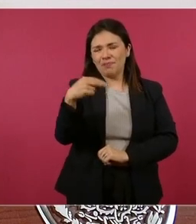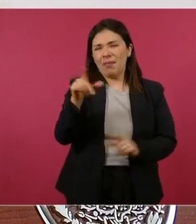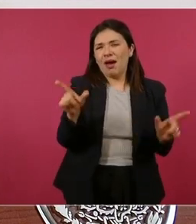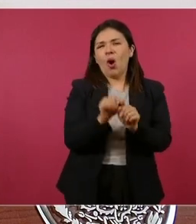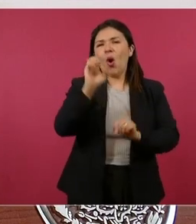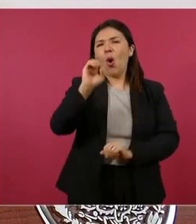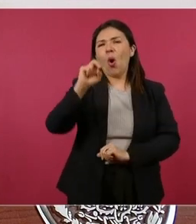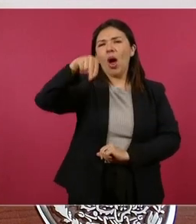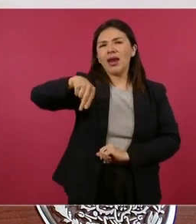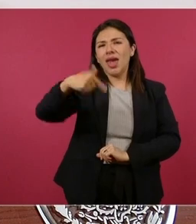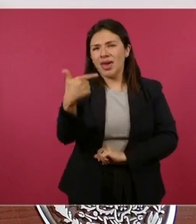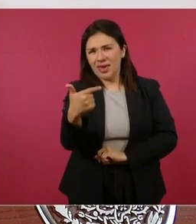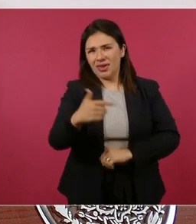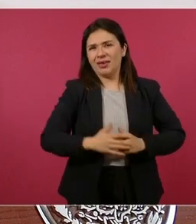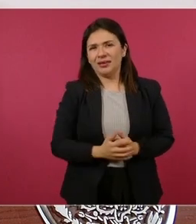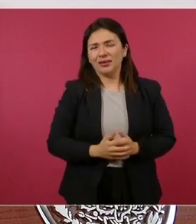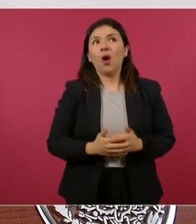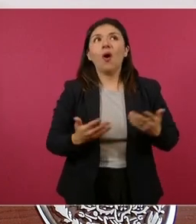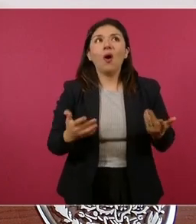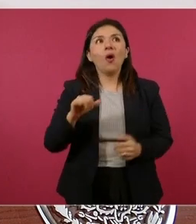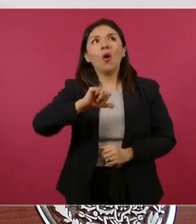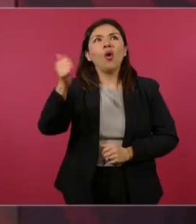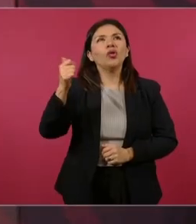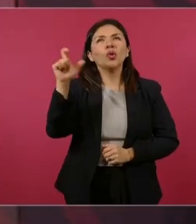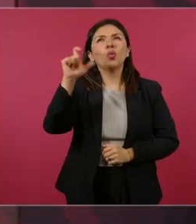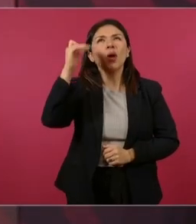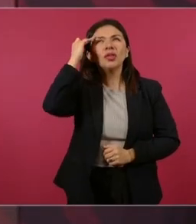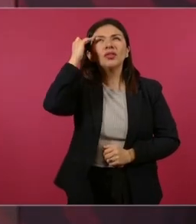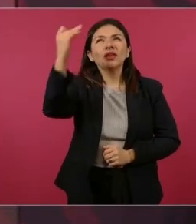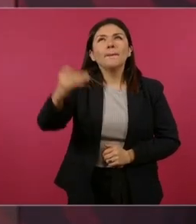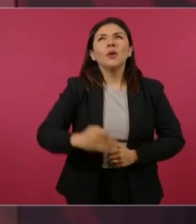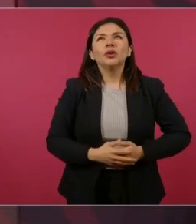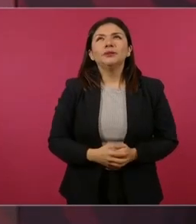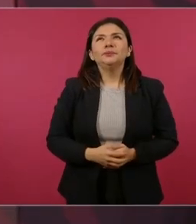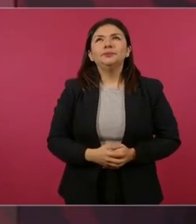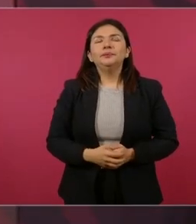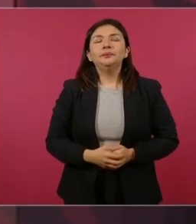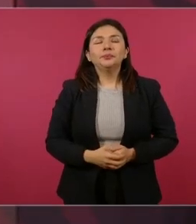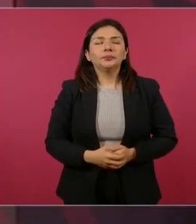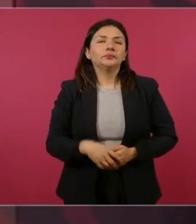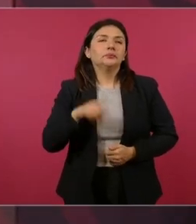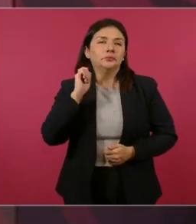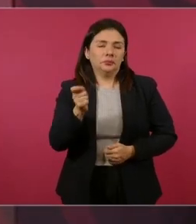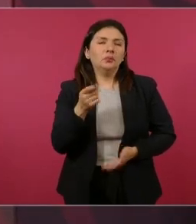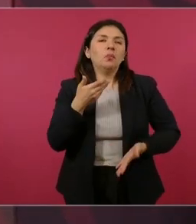el tiempo de la moda